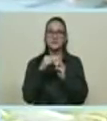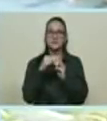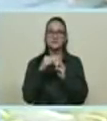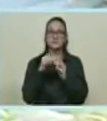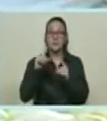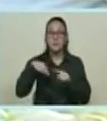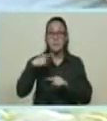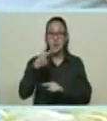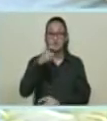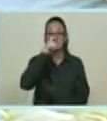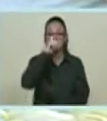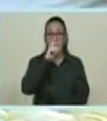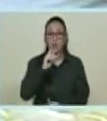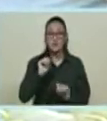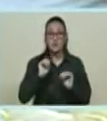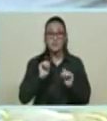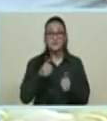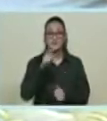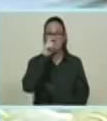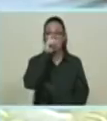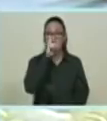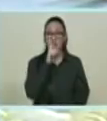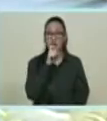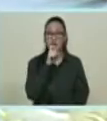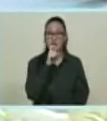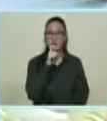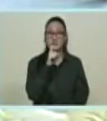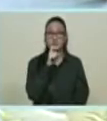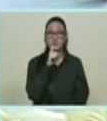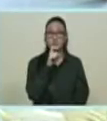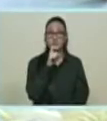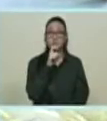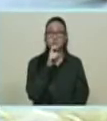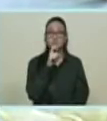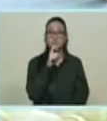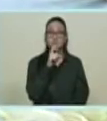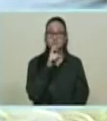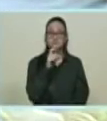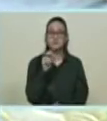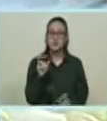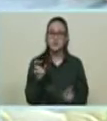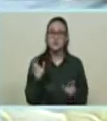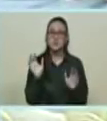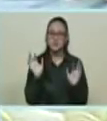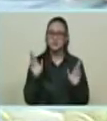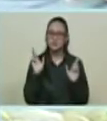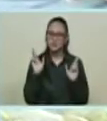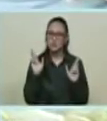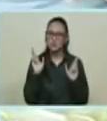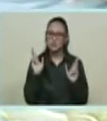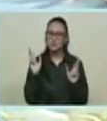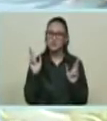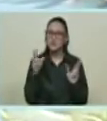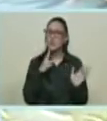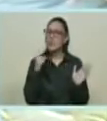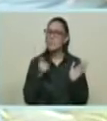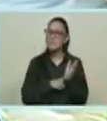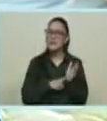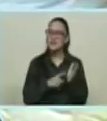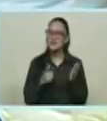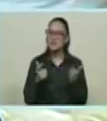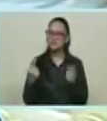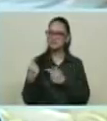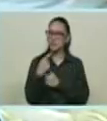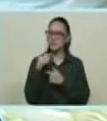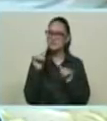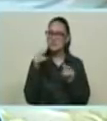El próximo año, empezandito el año, compañeros, compañeras, estaremos logrando y cumpliendo la orden del comandante